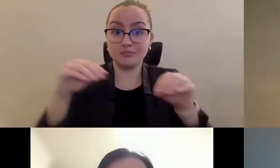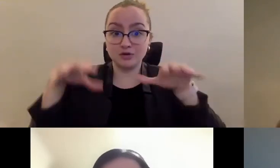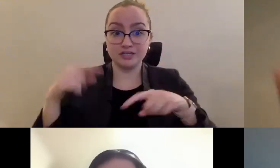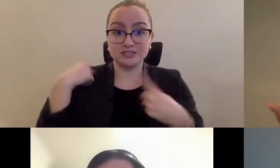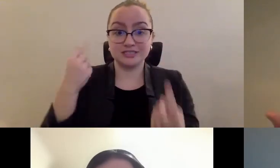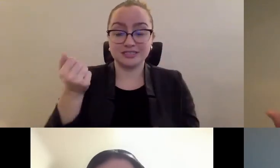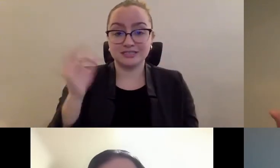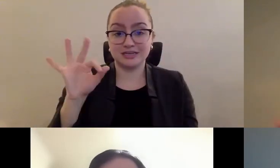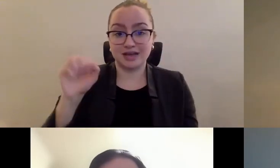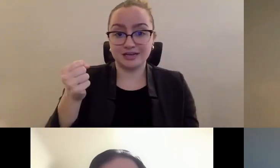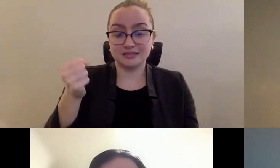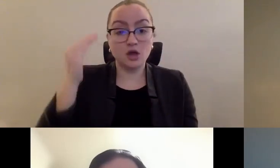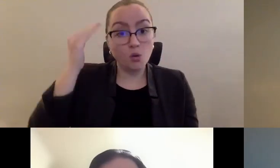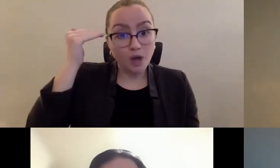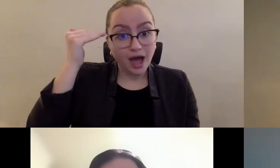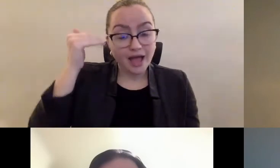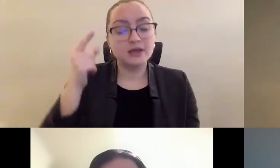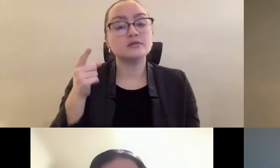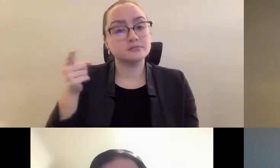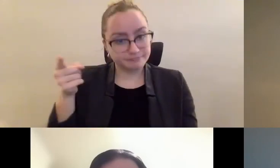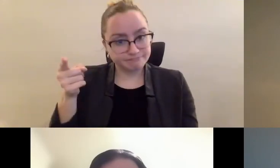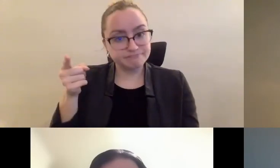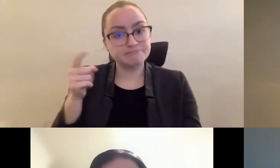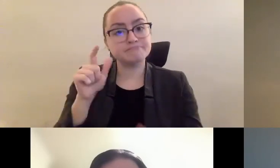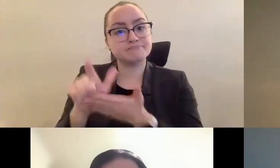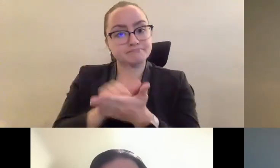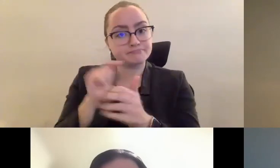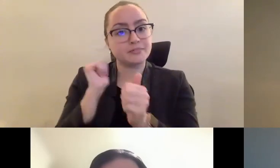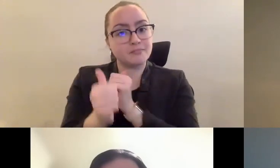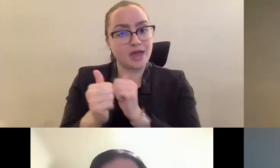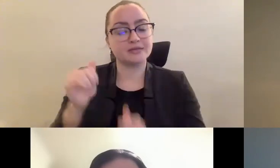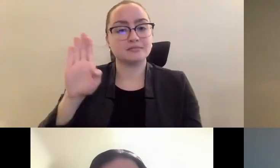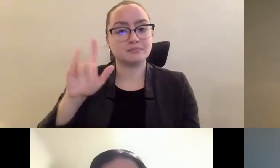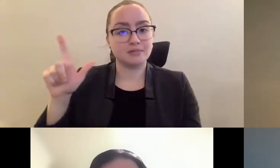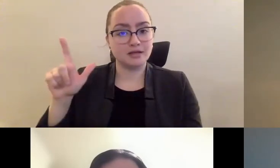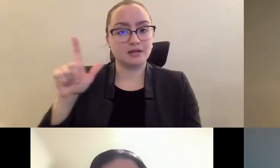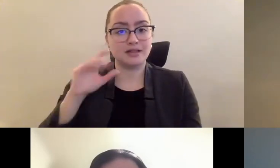a 10 años. Y en los años 90, la razón por la cual hubo tanta